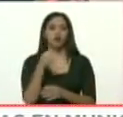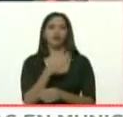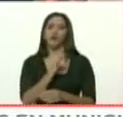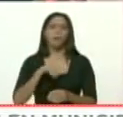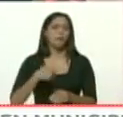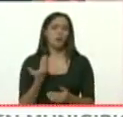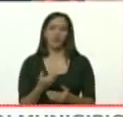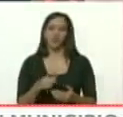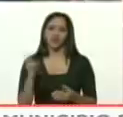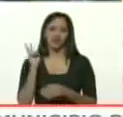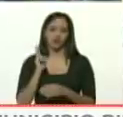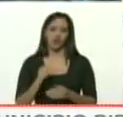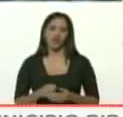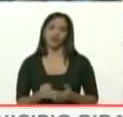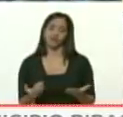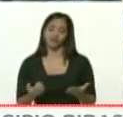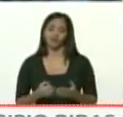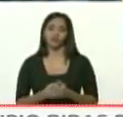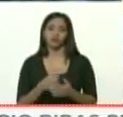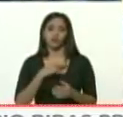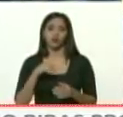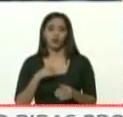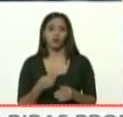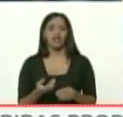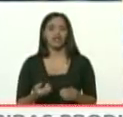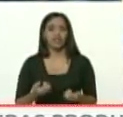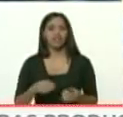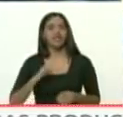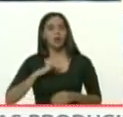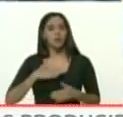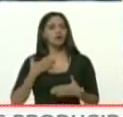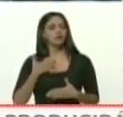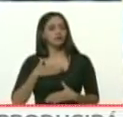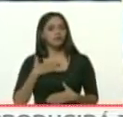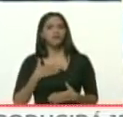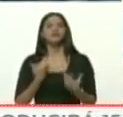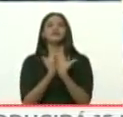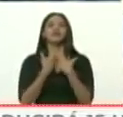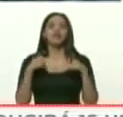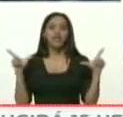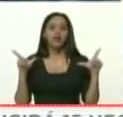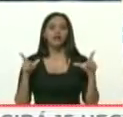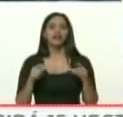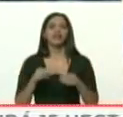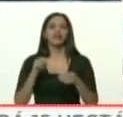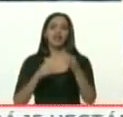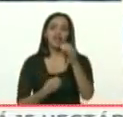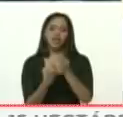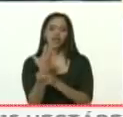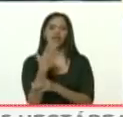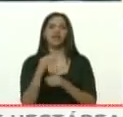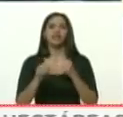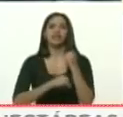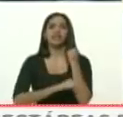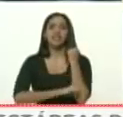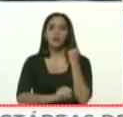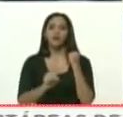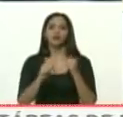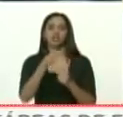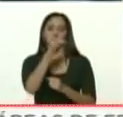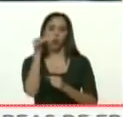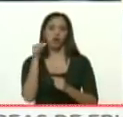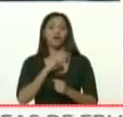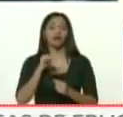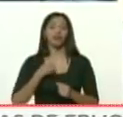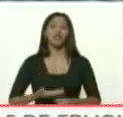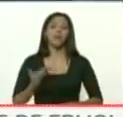hacia Venezuela. Nosotros estamos considerados un país libre de cultivos ilícitos y eso para nosotros es